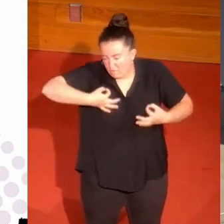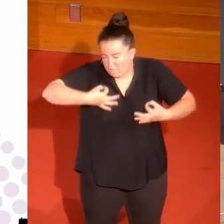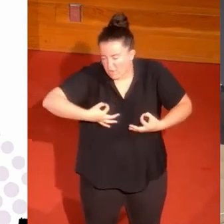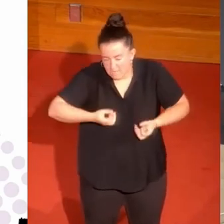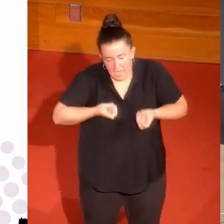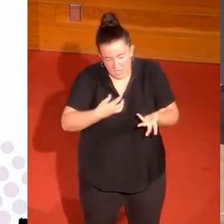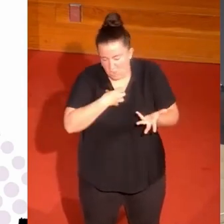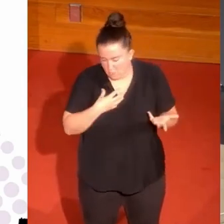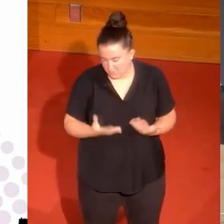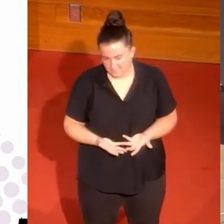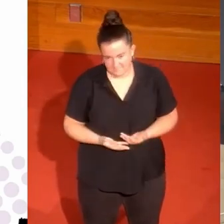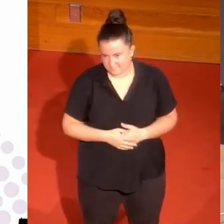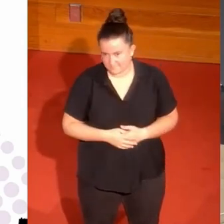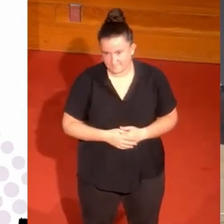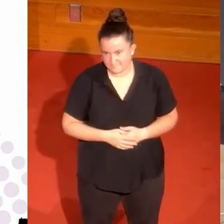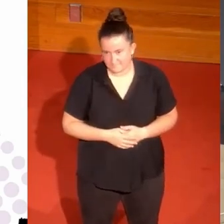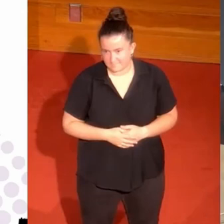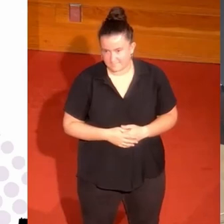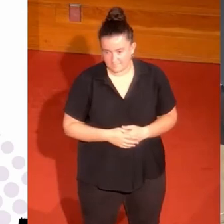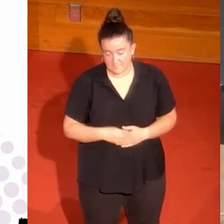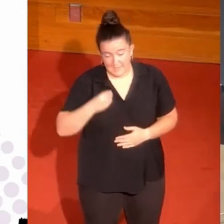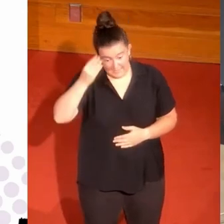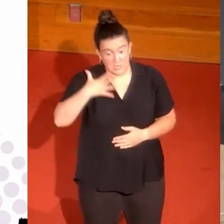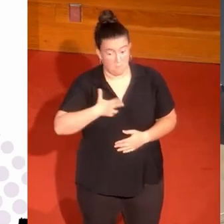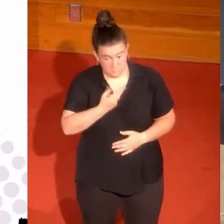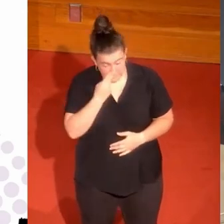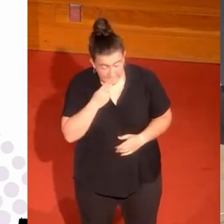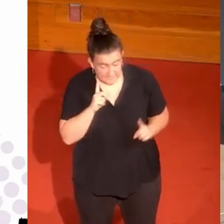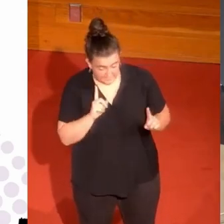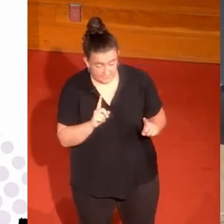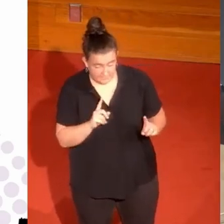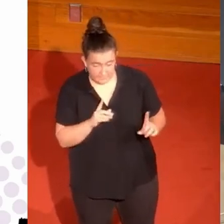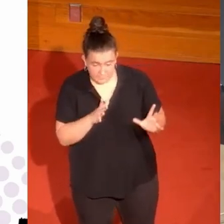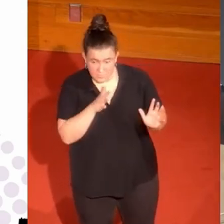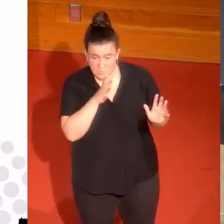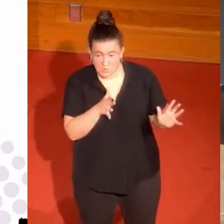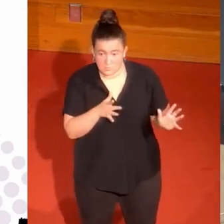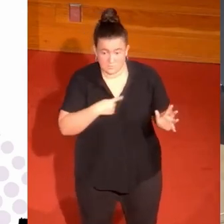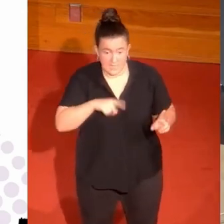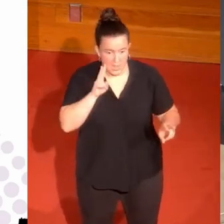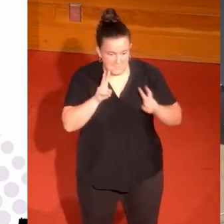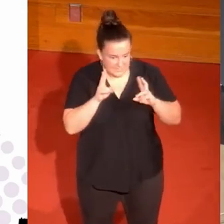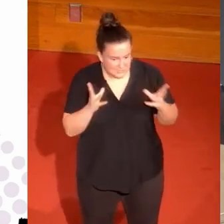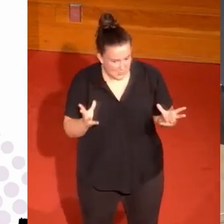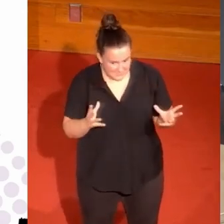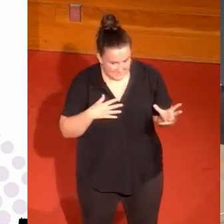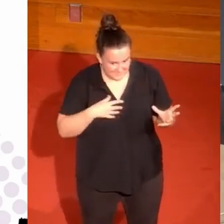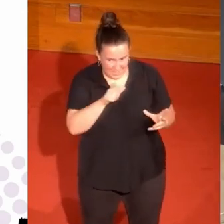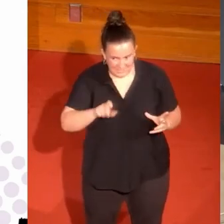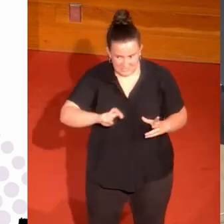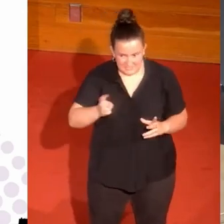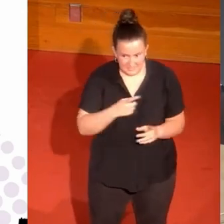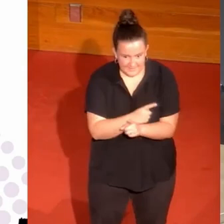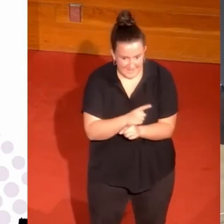es lo más honesto por mi parte va a ser muy interesante porque hemos visto como eso ha puesto nerviosos a a muchos